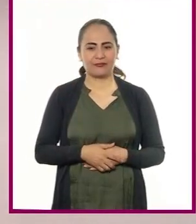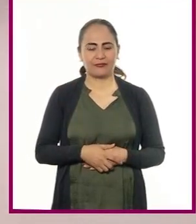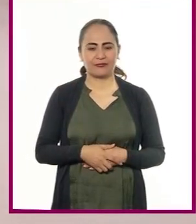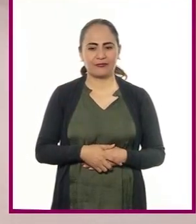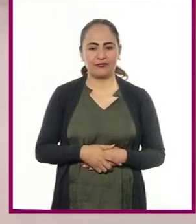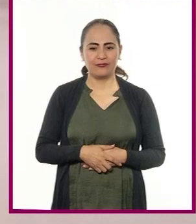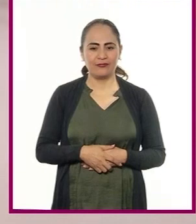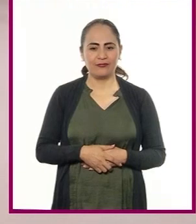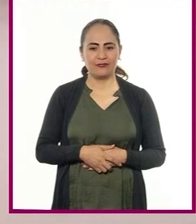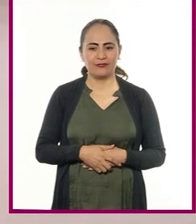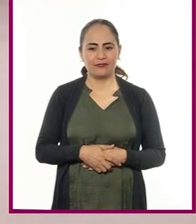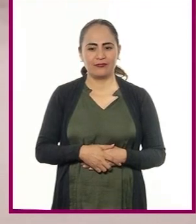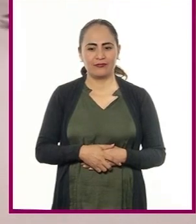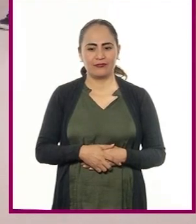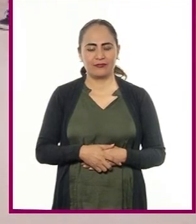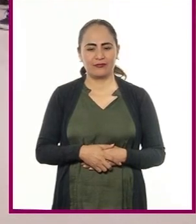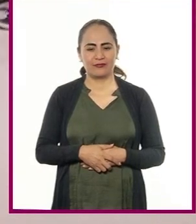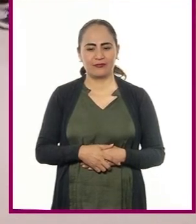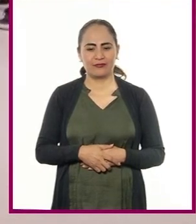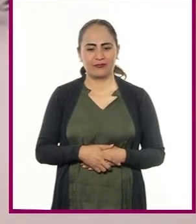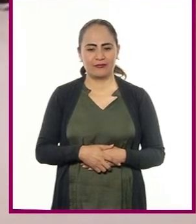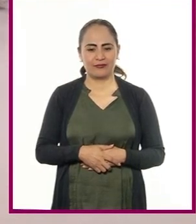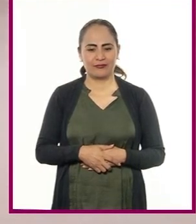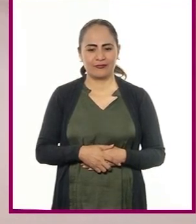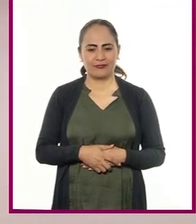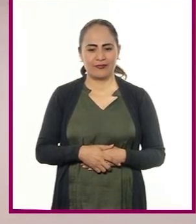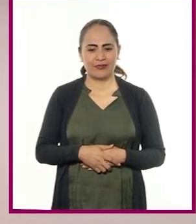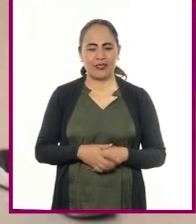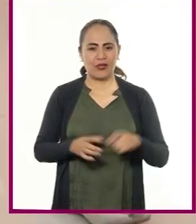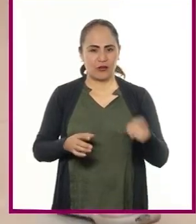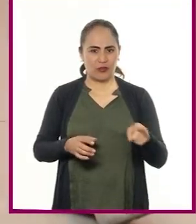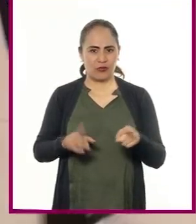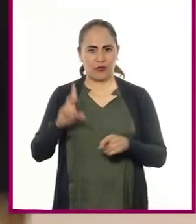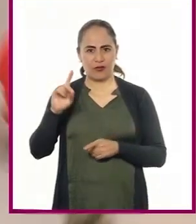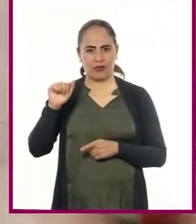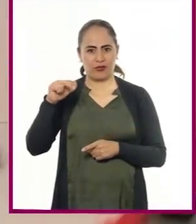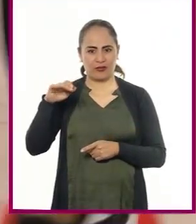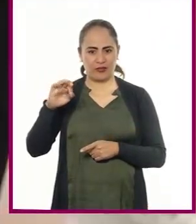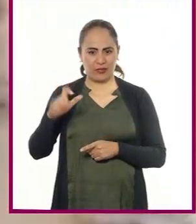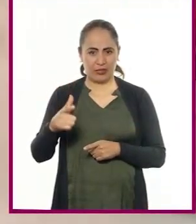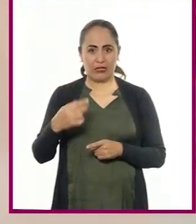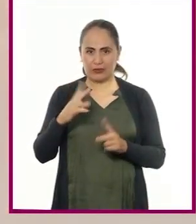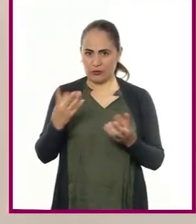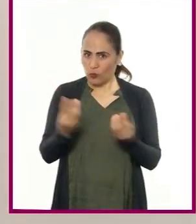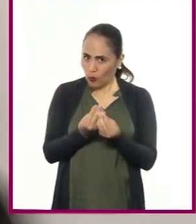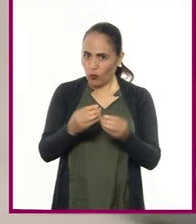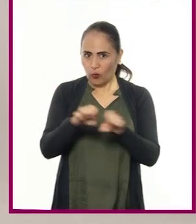Vamos, vamos. Aparecí. Mi portería está más grande. Dice, maestra. Contra Daniel. Usted es mi equipo, recuerde.